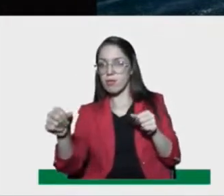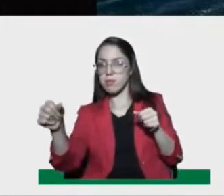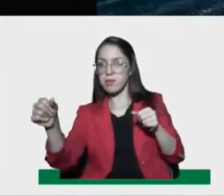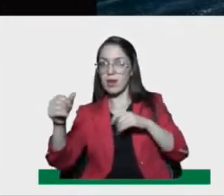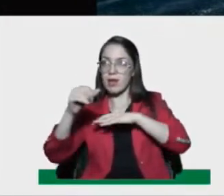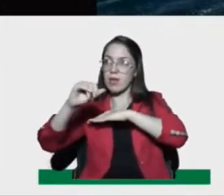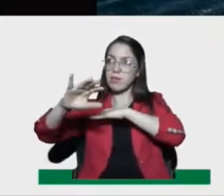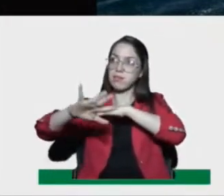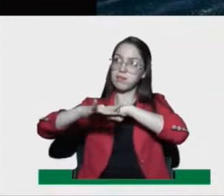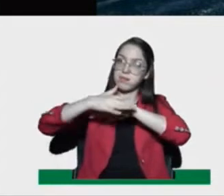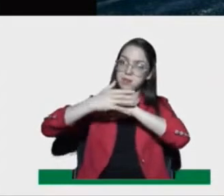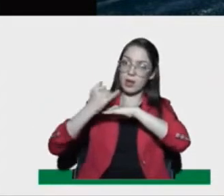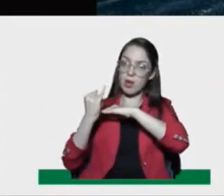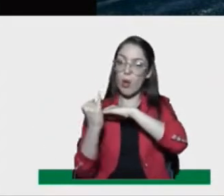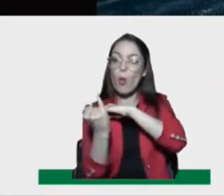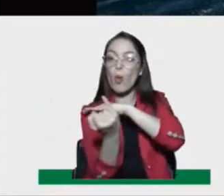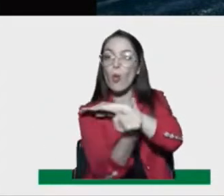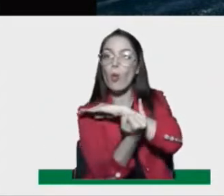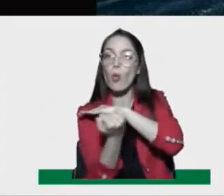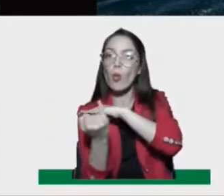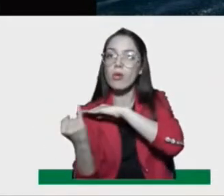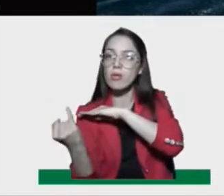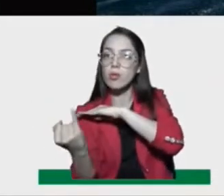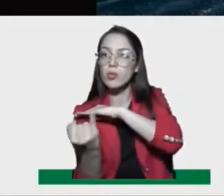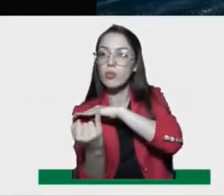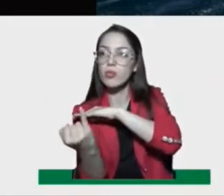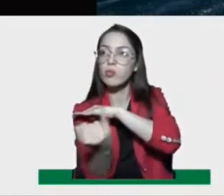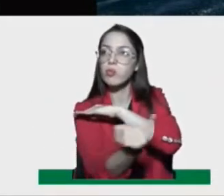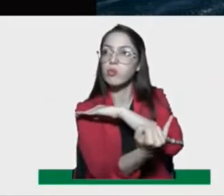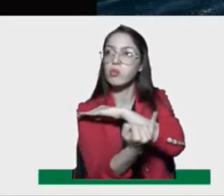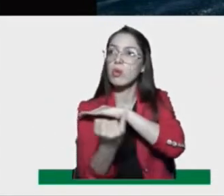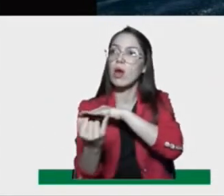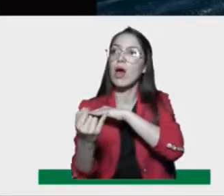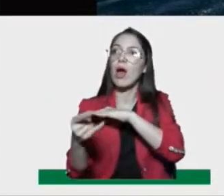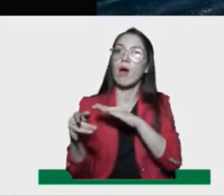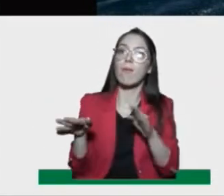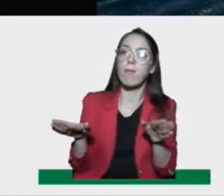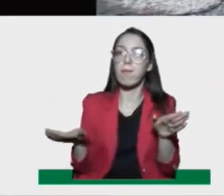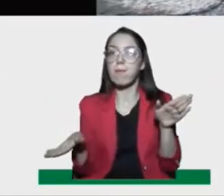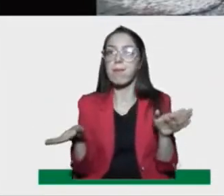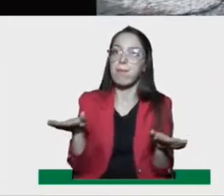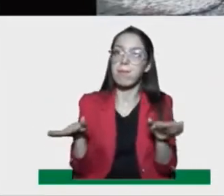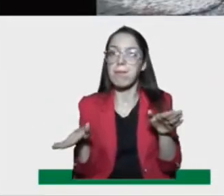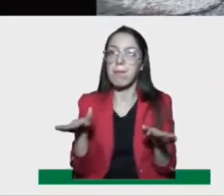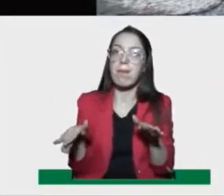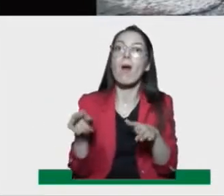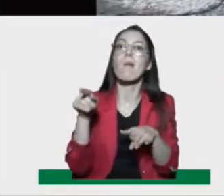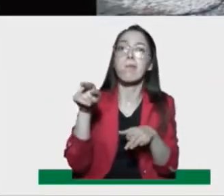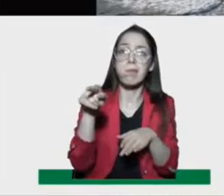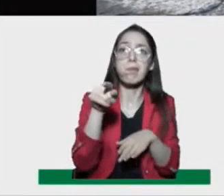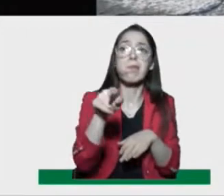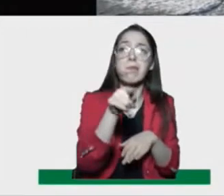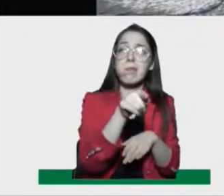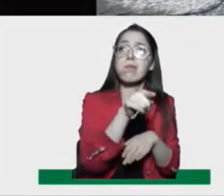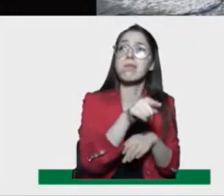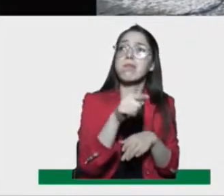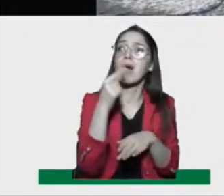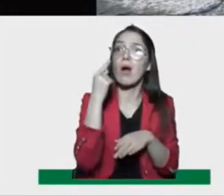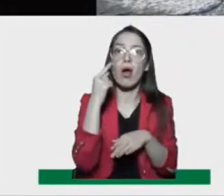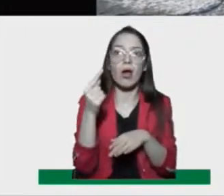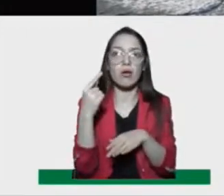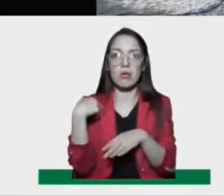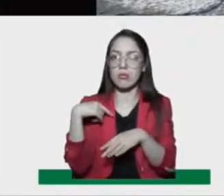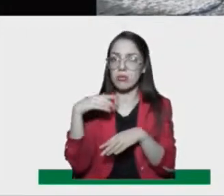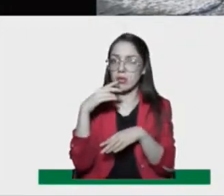islotes acá al frente que alberga la nidificación de pingüino magallánico y pingüino de humboldt algo que no es tan común